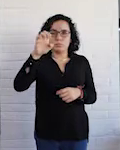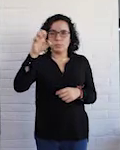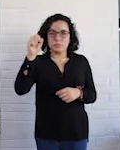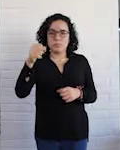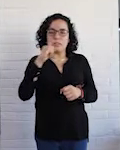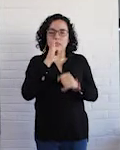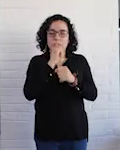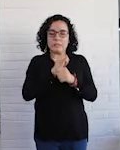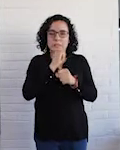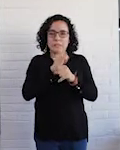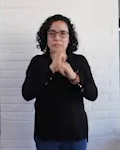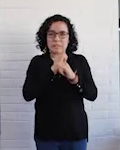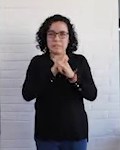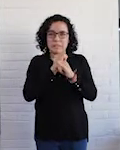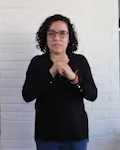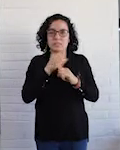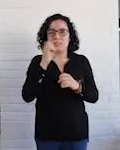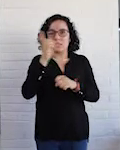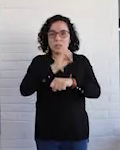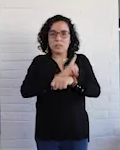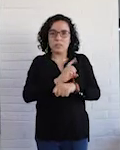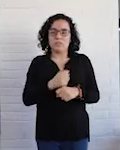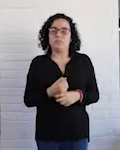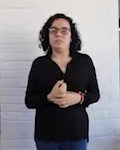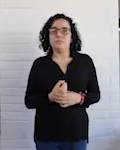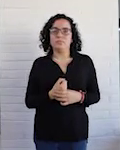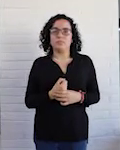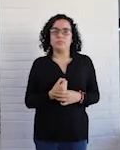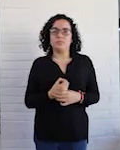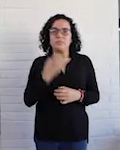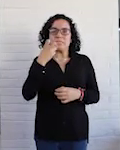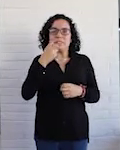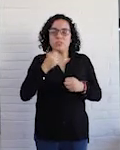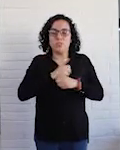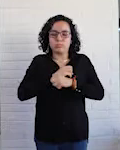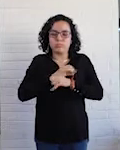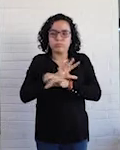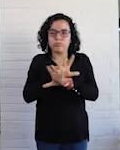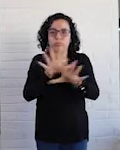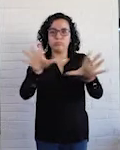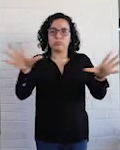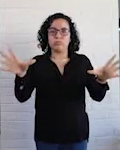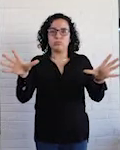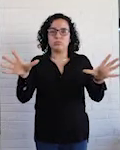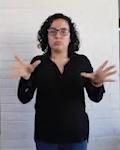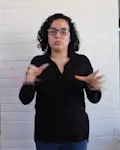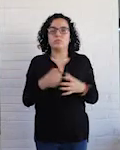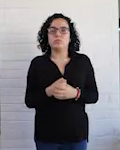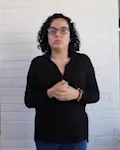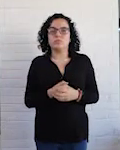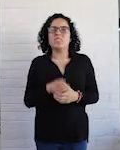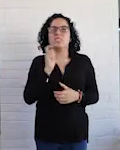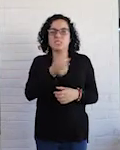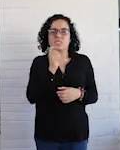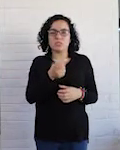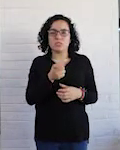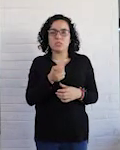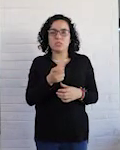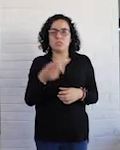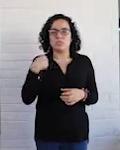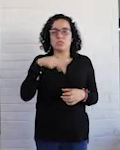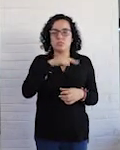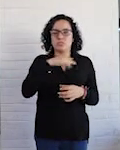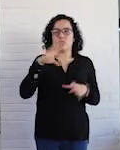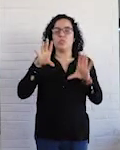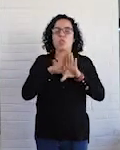El crecimiento es exponencial. Y para entender que es exponencial, vamos y que lo podamos